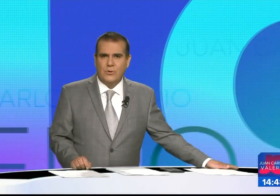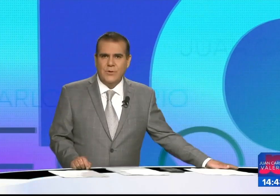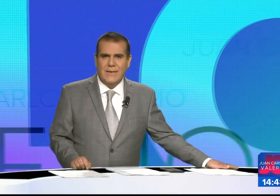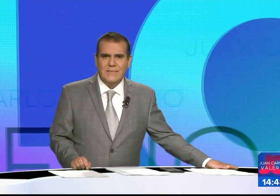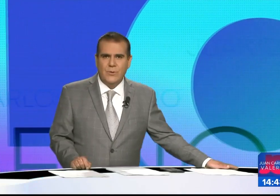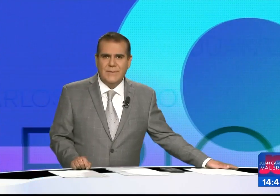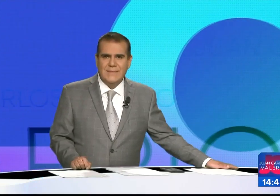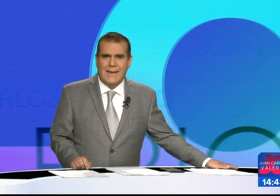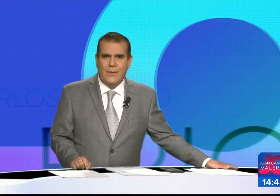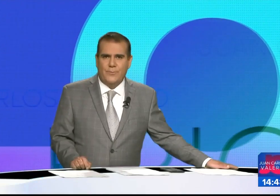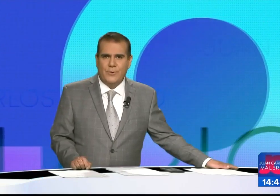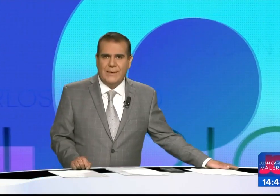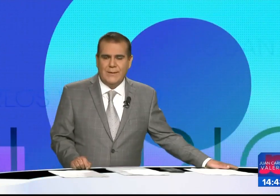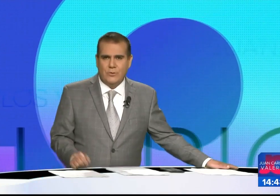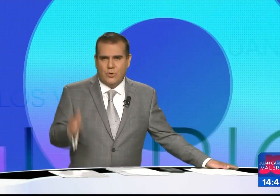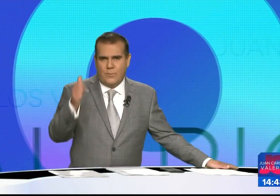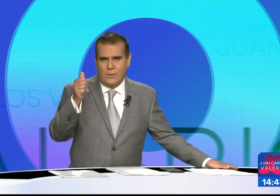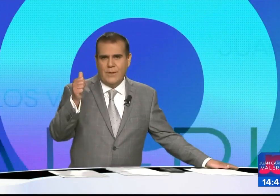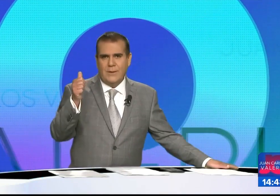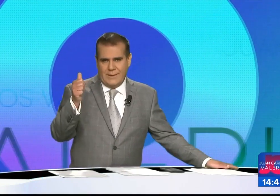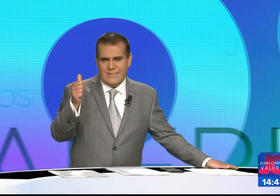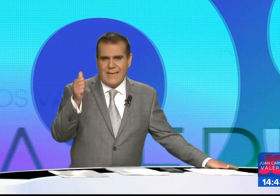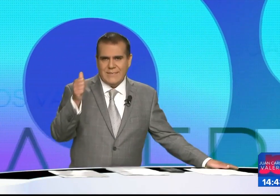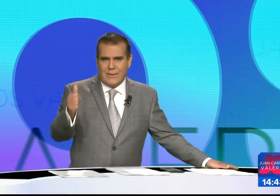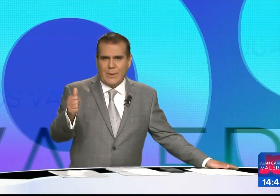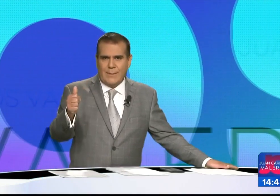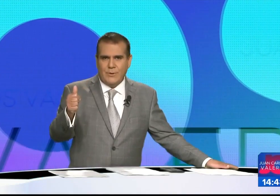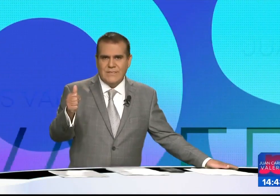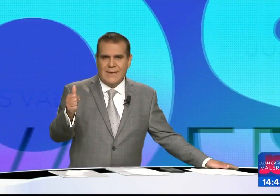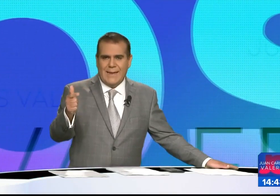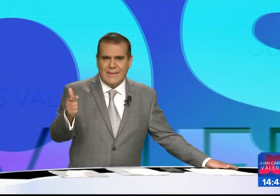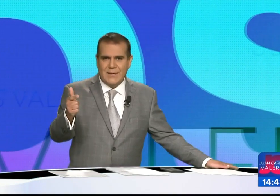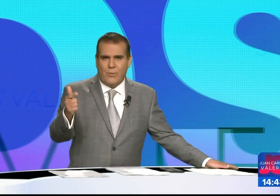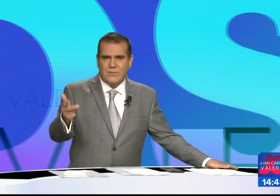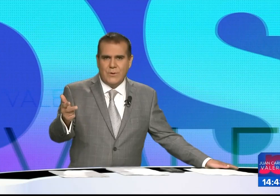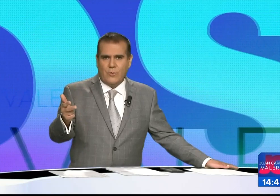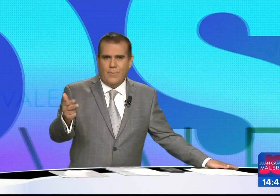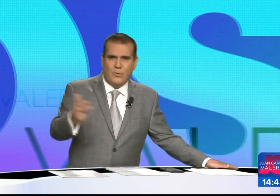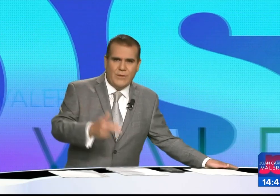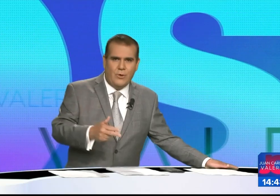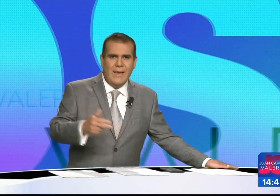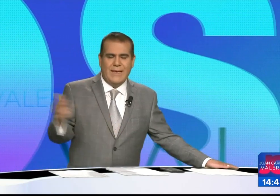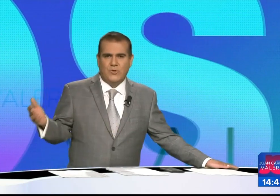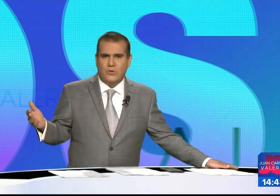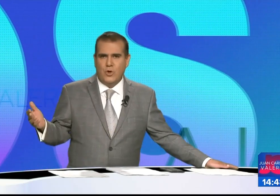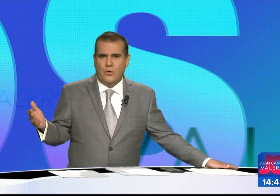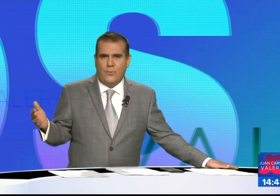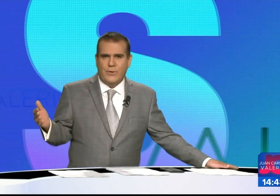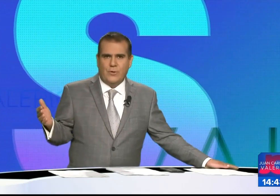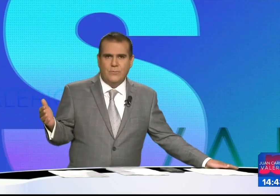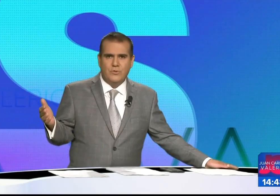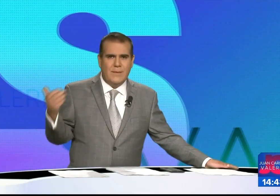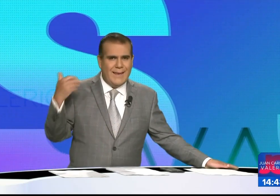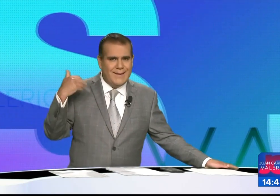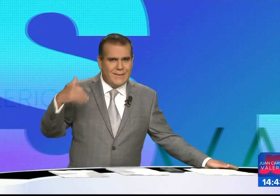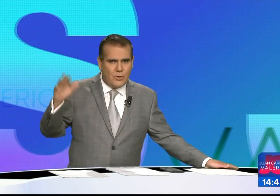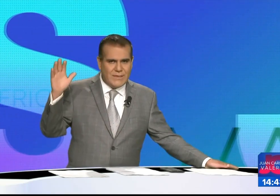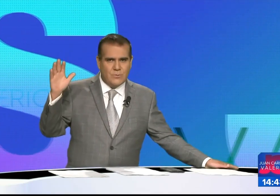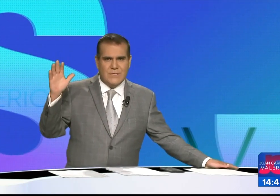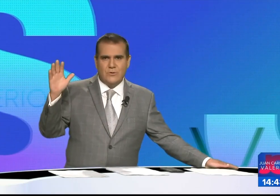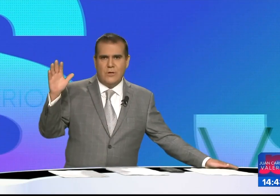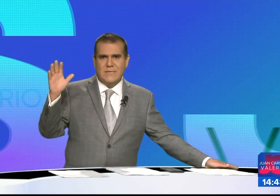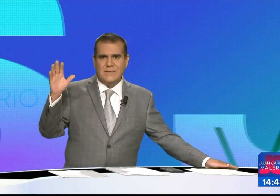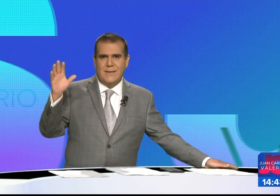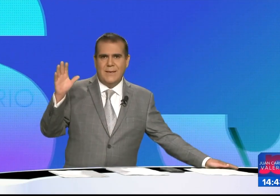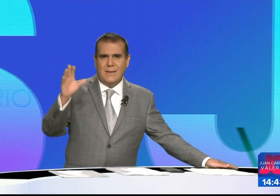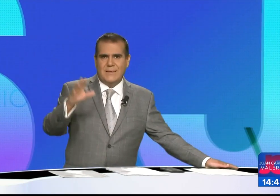Antonio, alias El Toñín, ha sido investigado por delitos como, le decía, asalto a camiones de carga, secuestro, narcomenudeo, extorsión, robo de combustible, entre